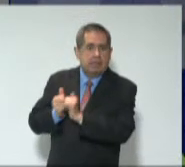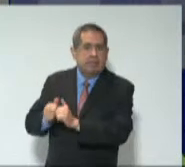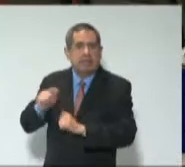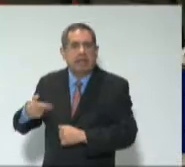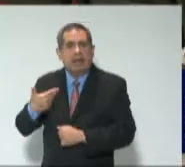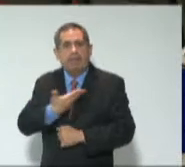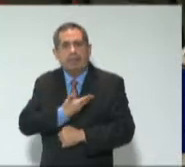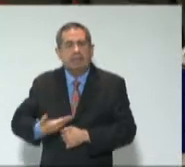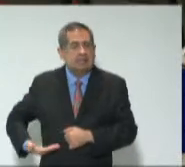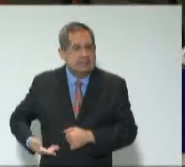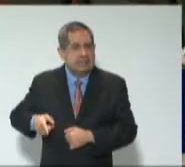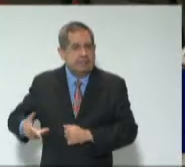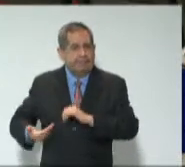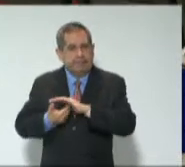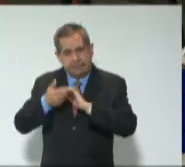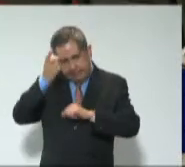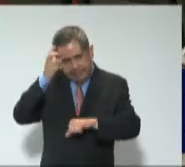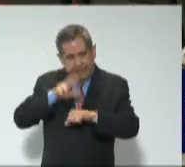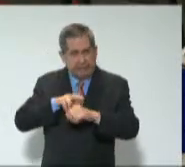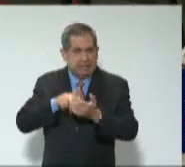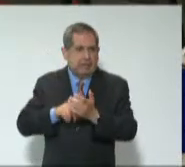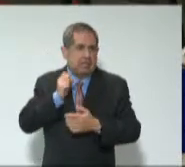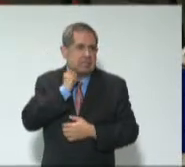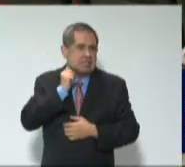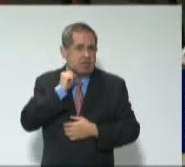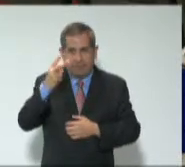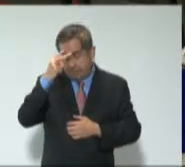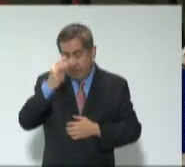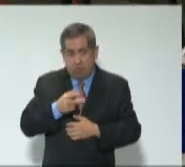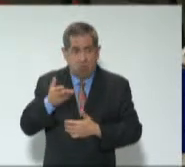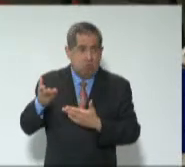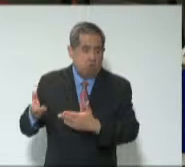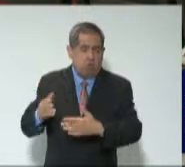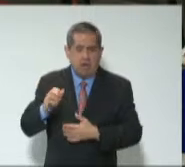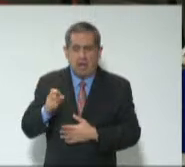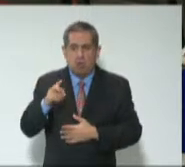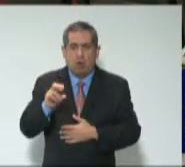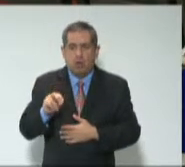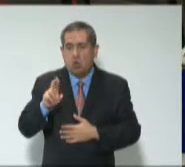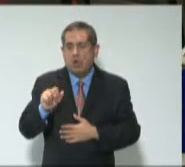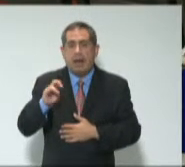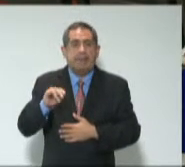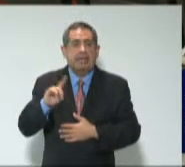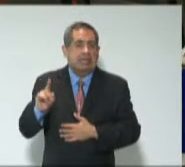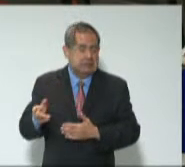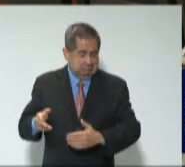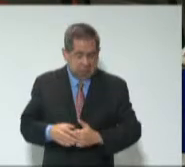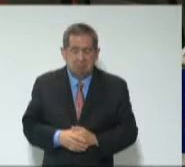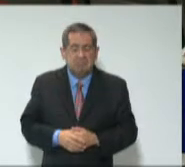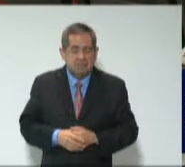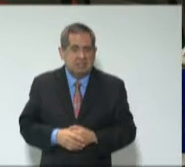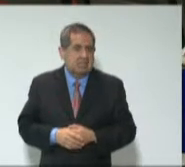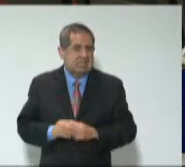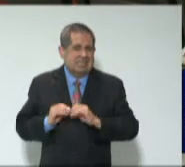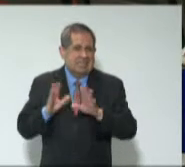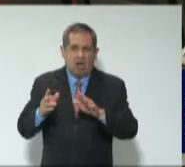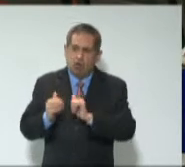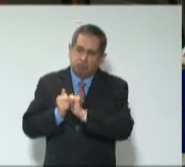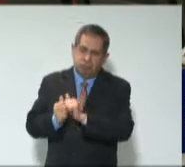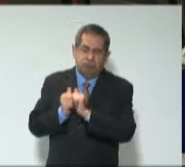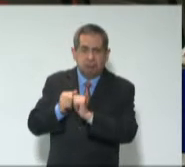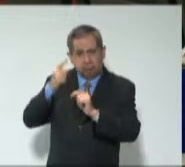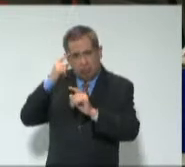presidente de la mesa directiva del senado de la República Eduardo Ramírez desde luego este